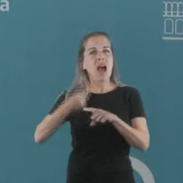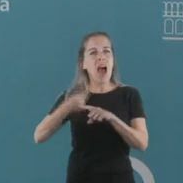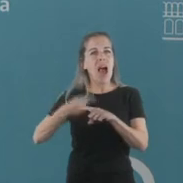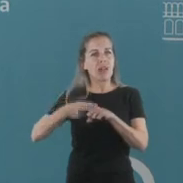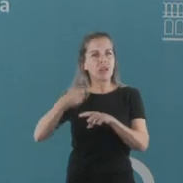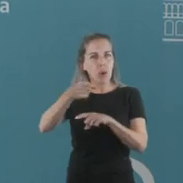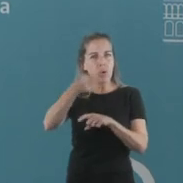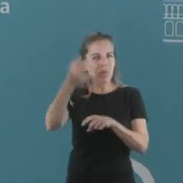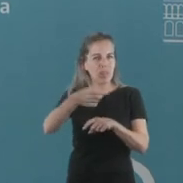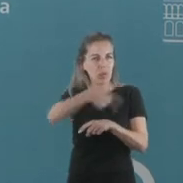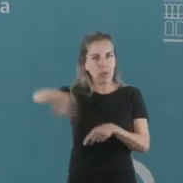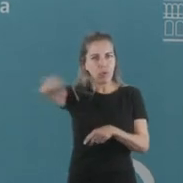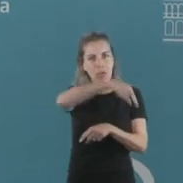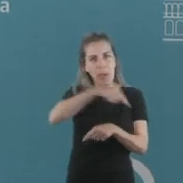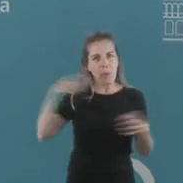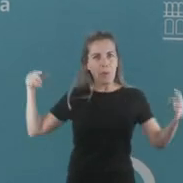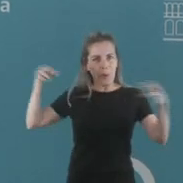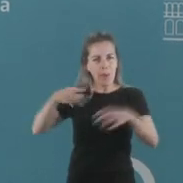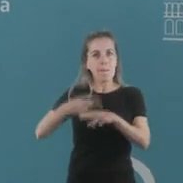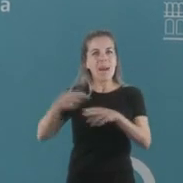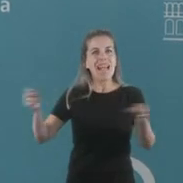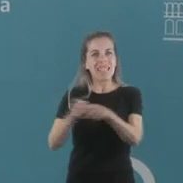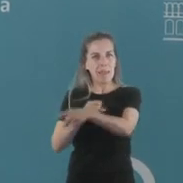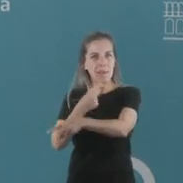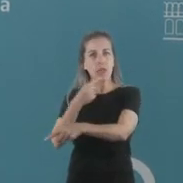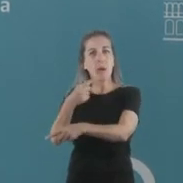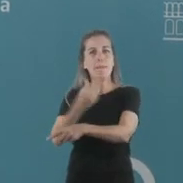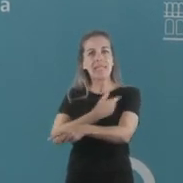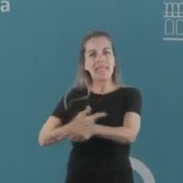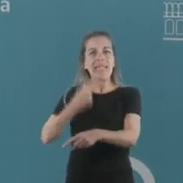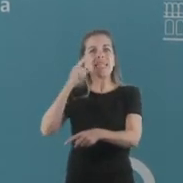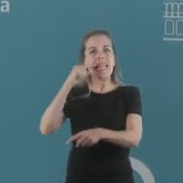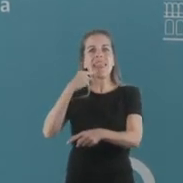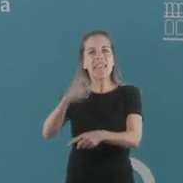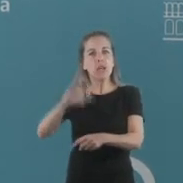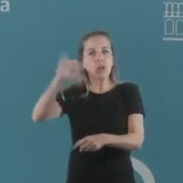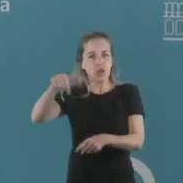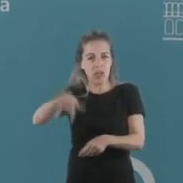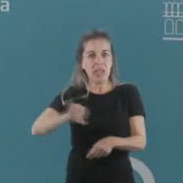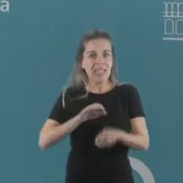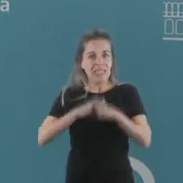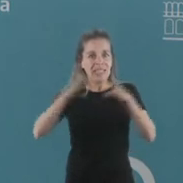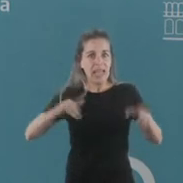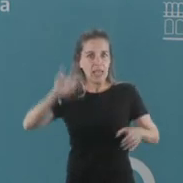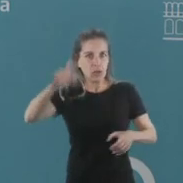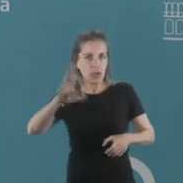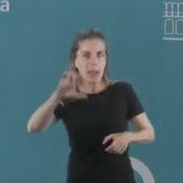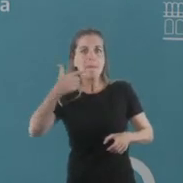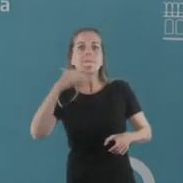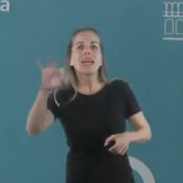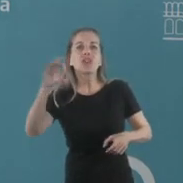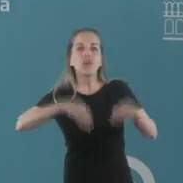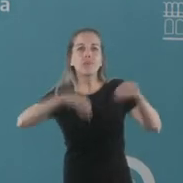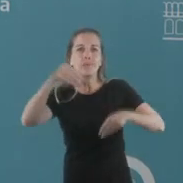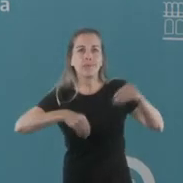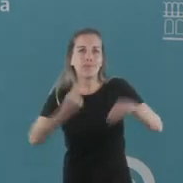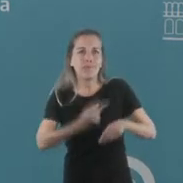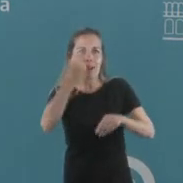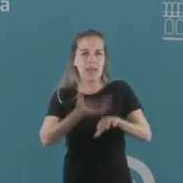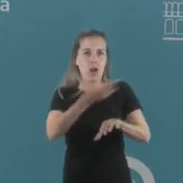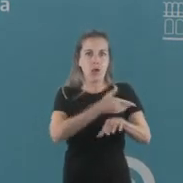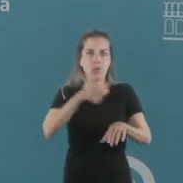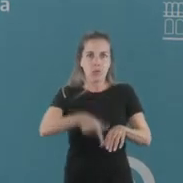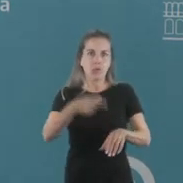ustedes seguramente estuvieron, en la Plaza de Mayo, que íbamos a ir a este año a unas PASOS donde todos y todas iban a poder expresarse, iban a